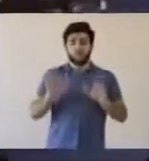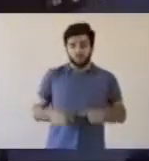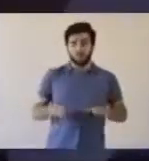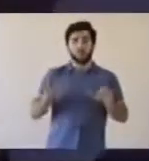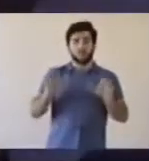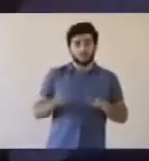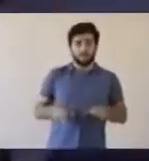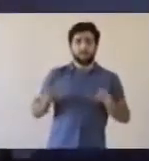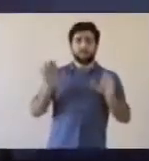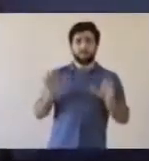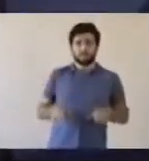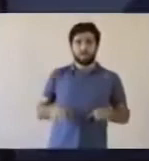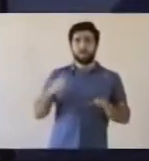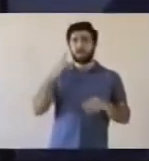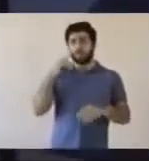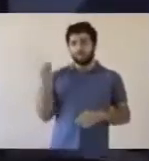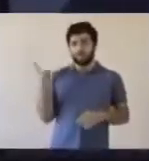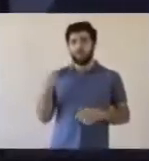1, 2, 3, 4.